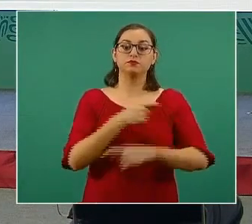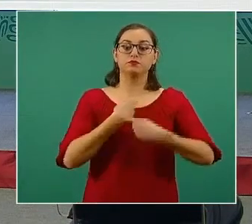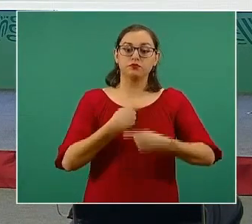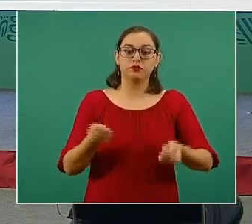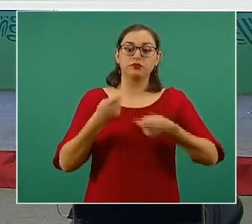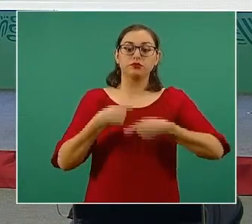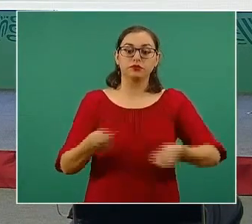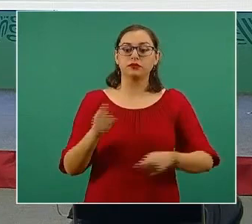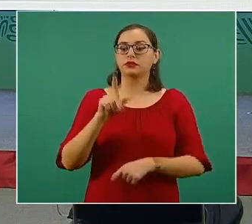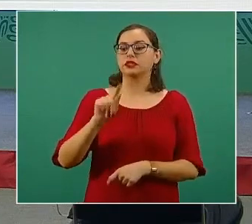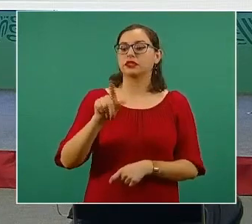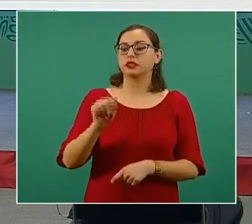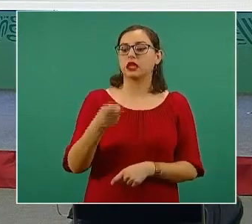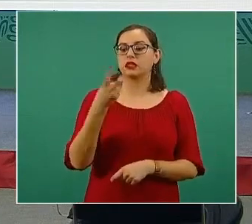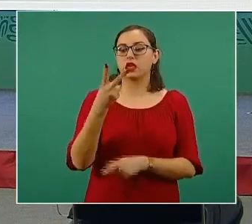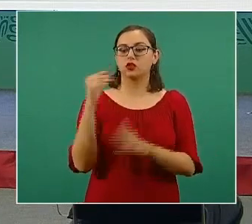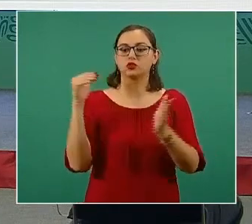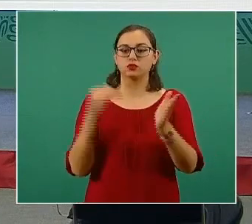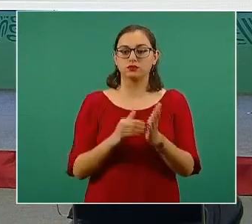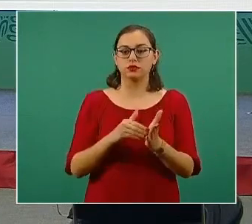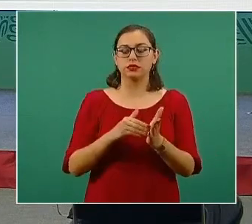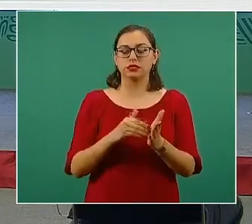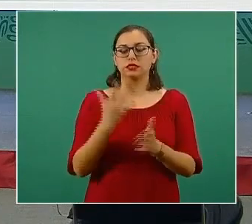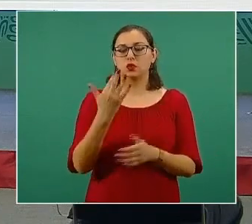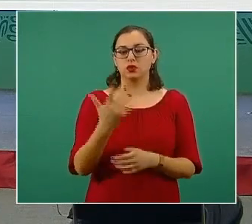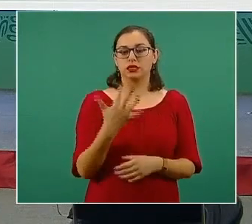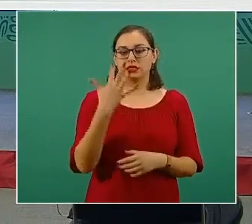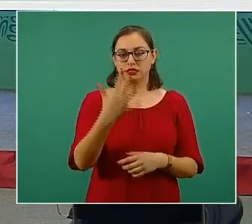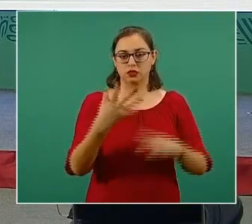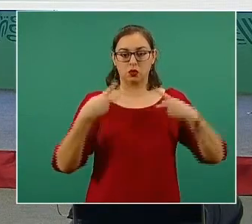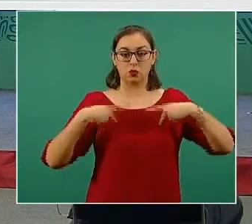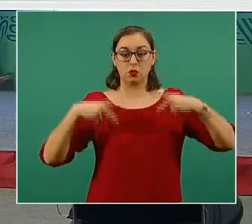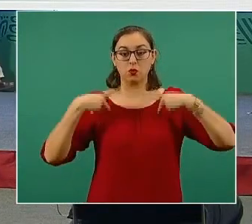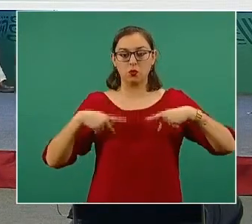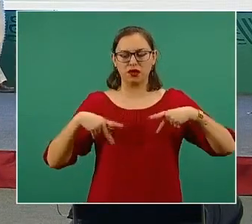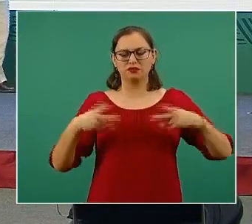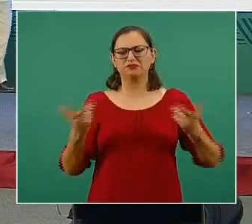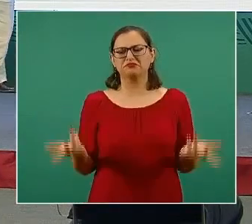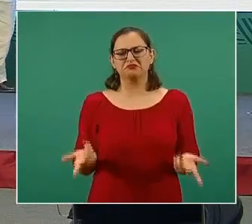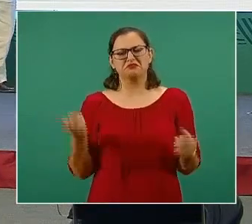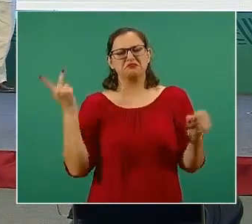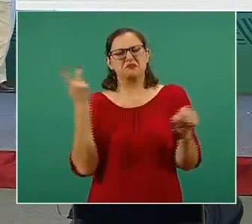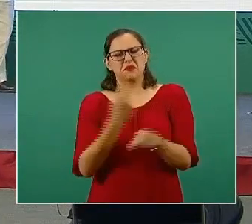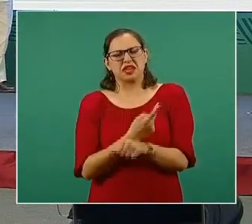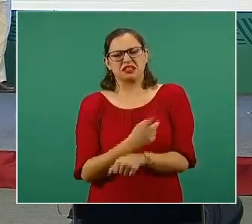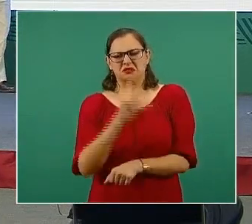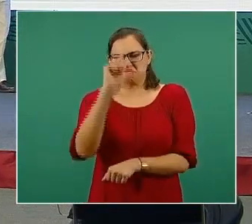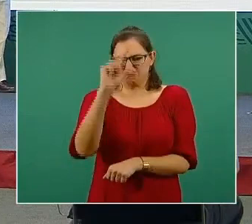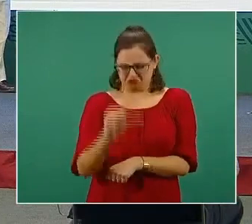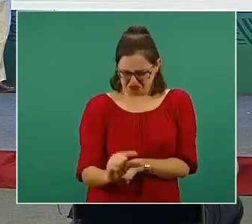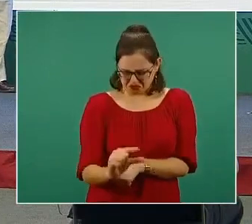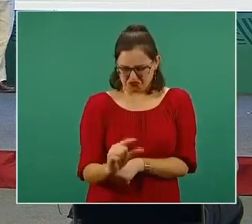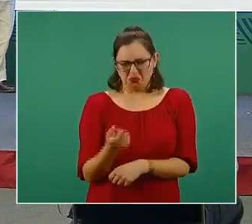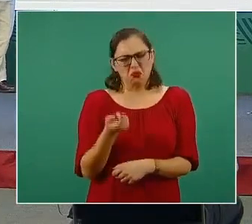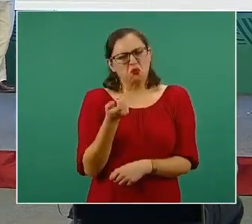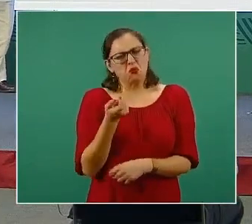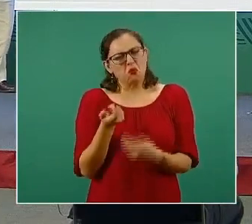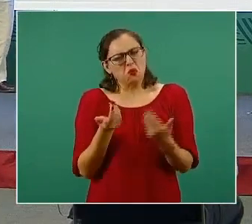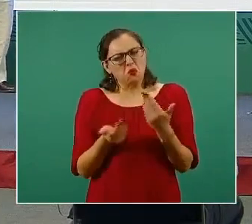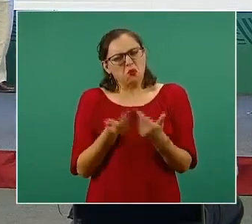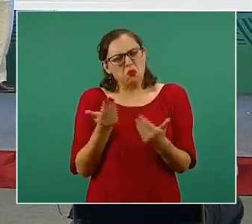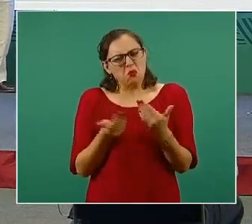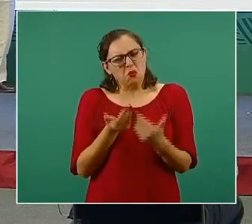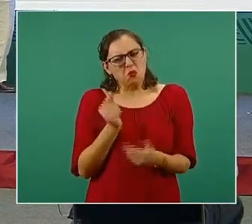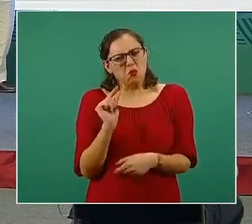vacunamos 72,055 personas. Y cuando vacunamos poco, pueden ustedes notar que es más o menos